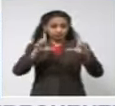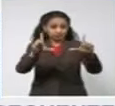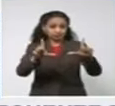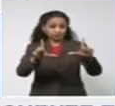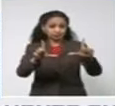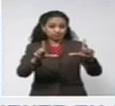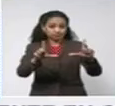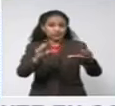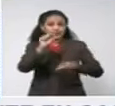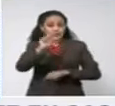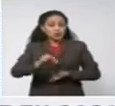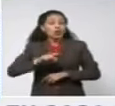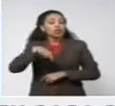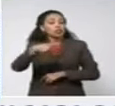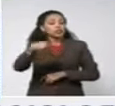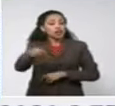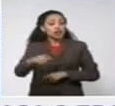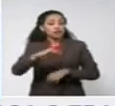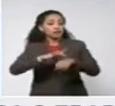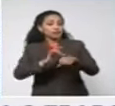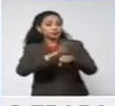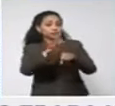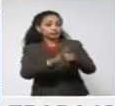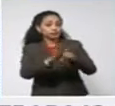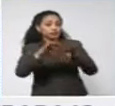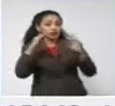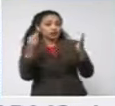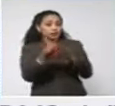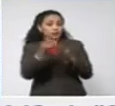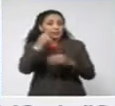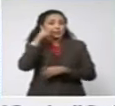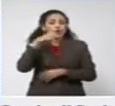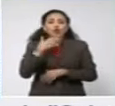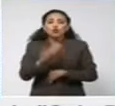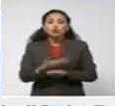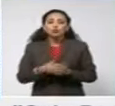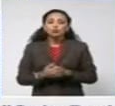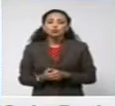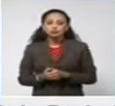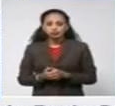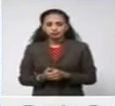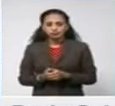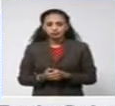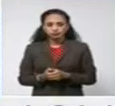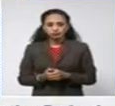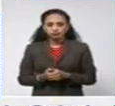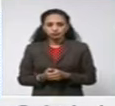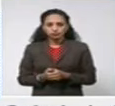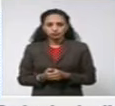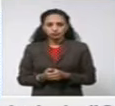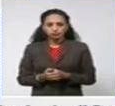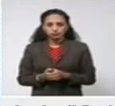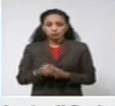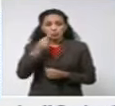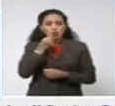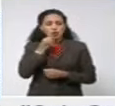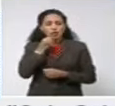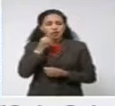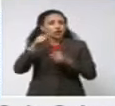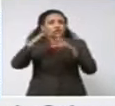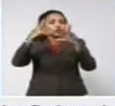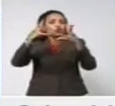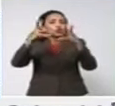COVID en el mundo, fíjense cómo se va, porque se pudiera pensar, no, es que son acumulados, no, estos son